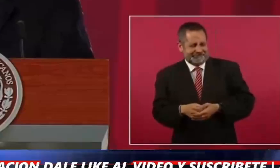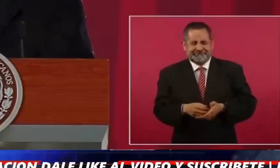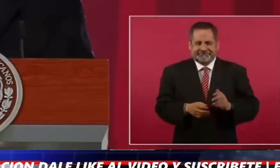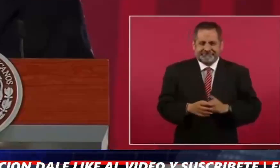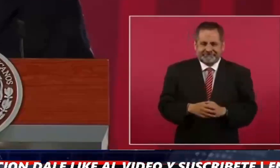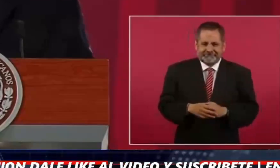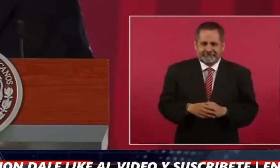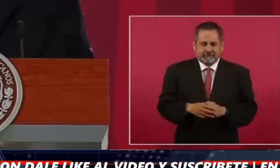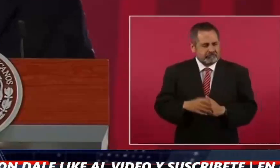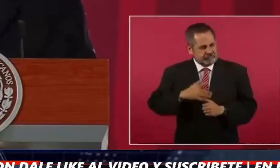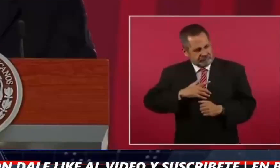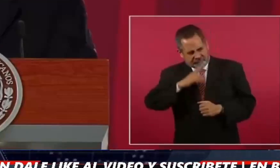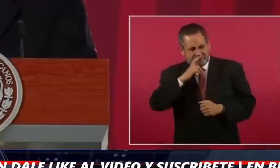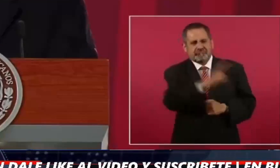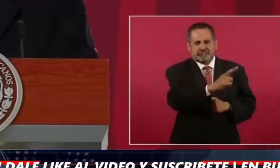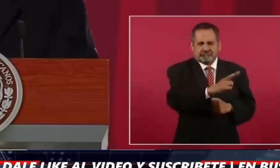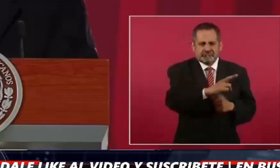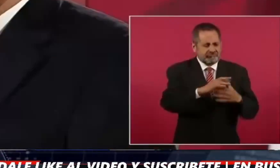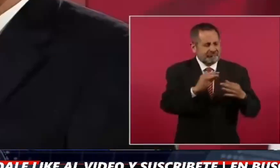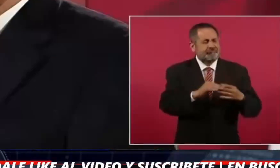y se llevó su respuesta